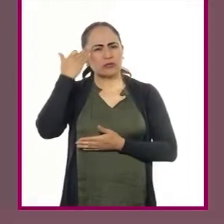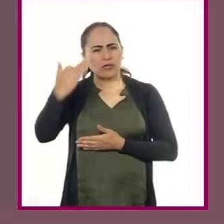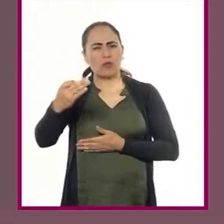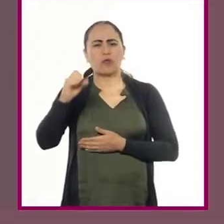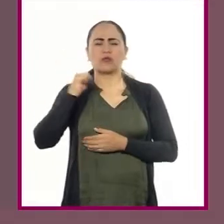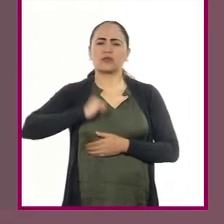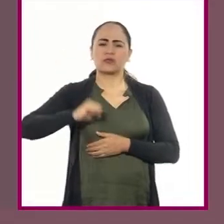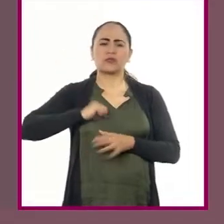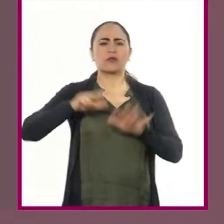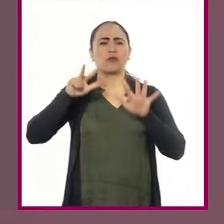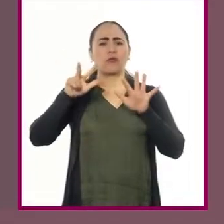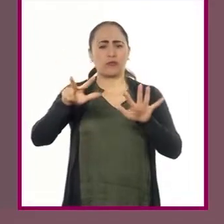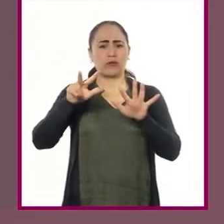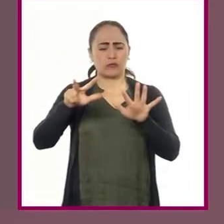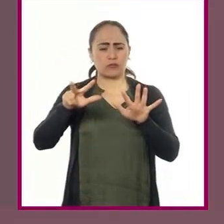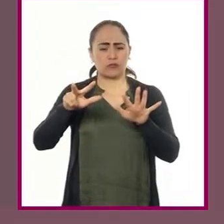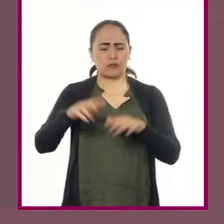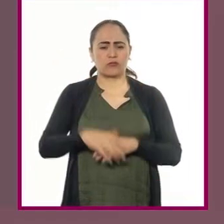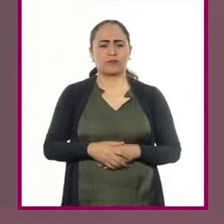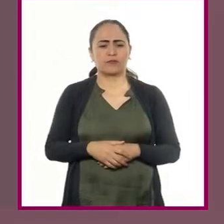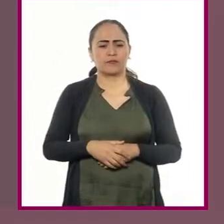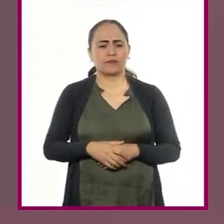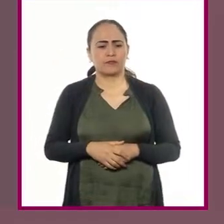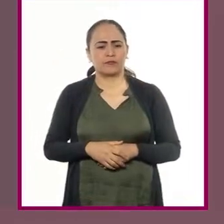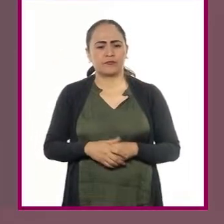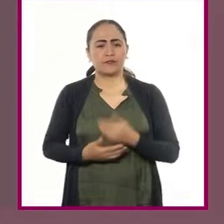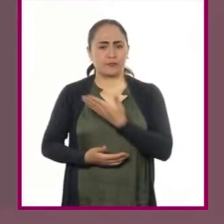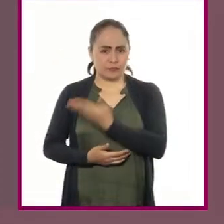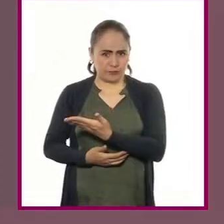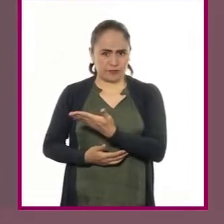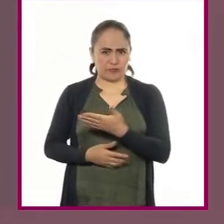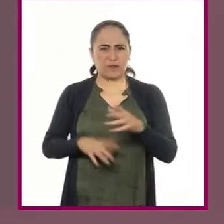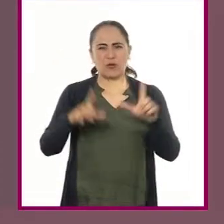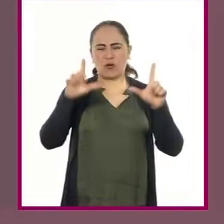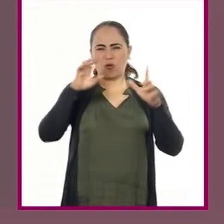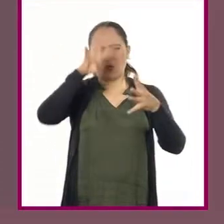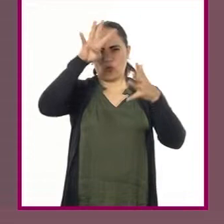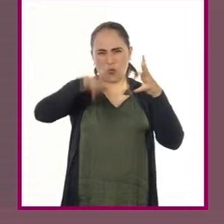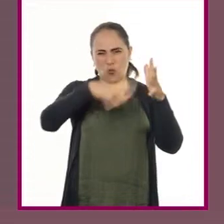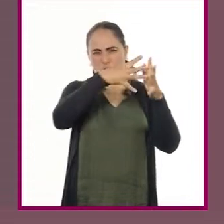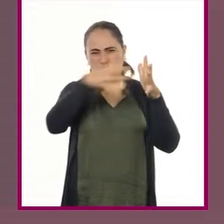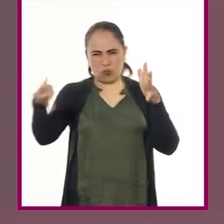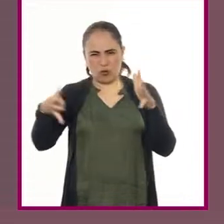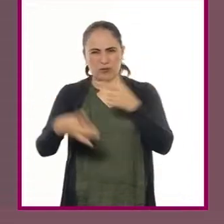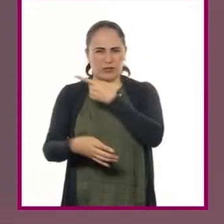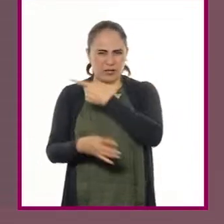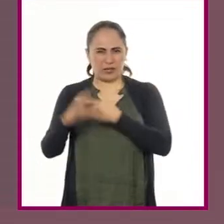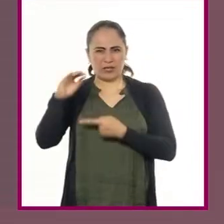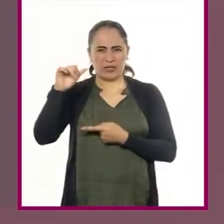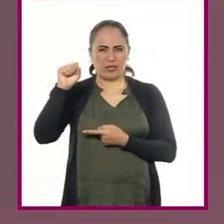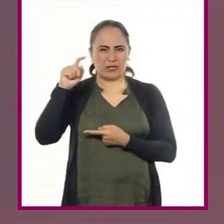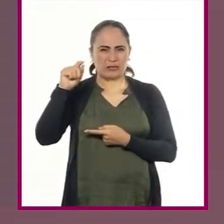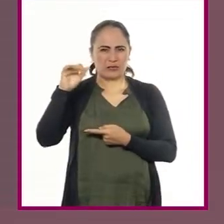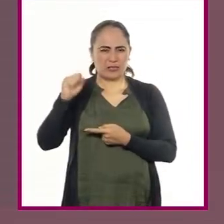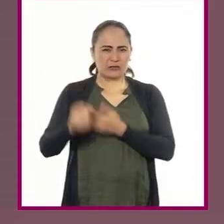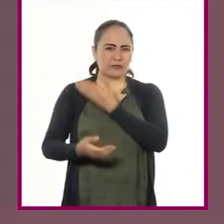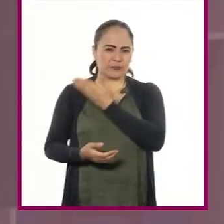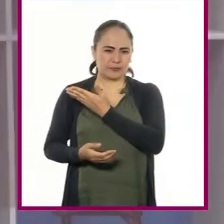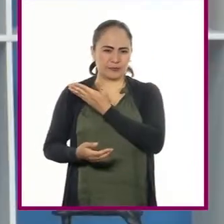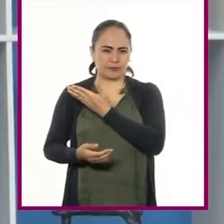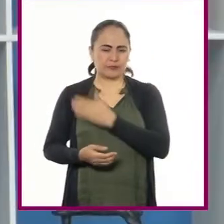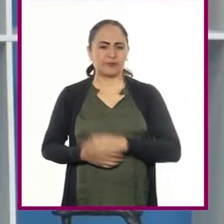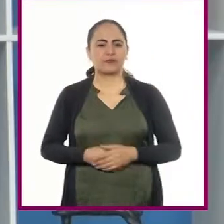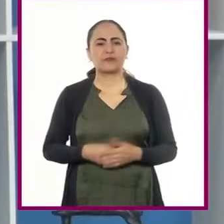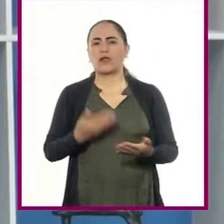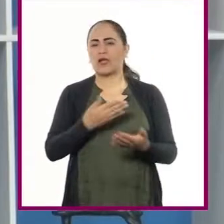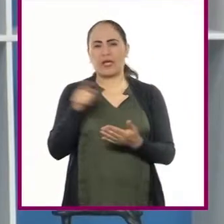momento en el que se popularizaron los llamados cuadros de castas, como el que ven en pantalla, y que actualmente se encuentra